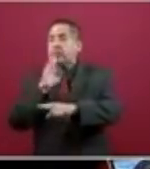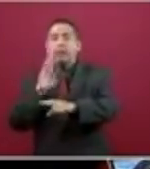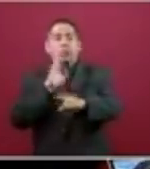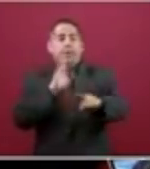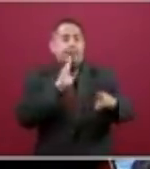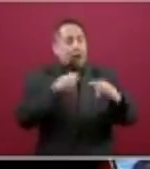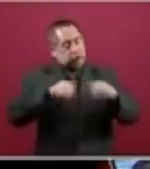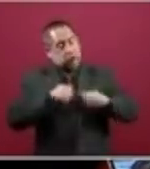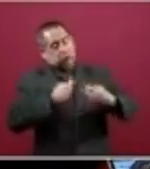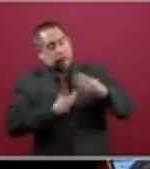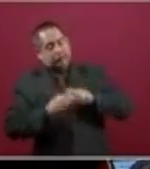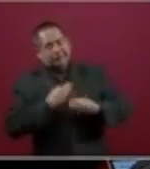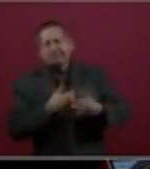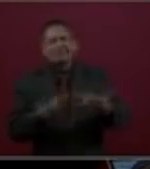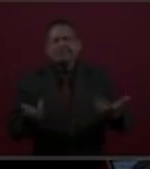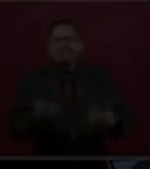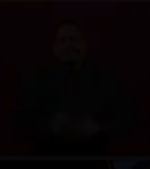Con información de Araceli Rivera, Notimex.